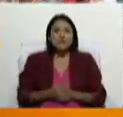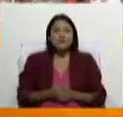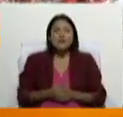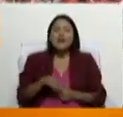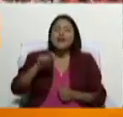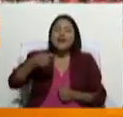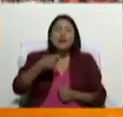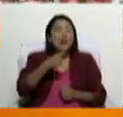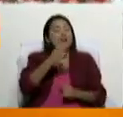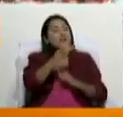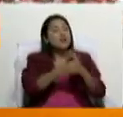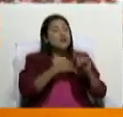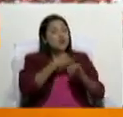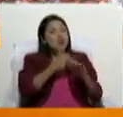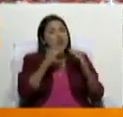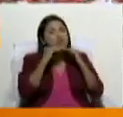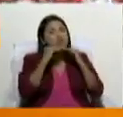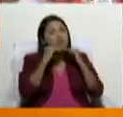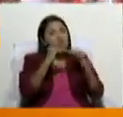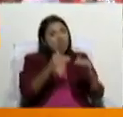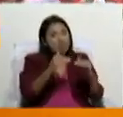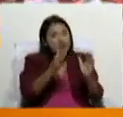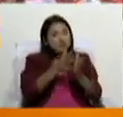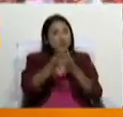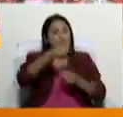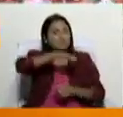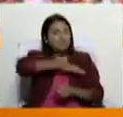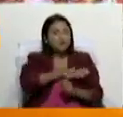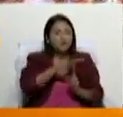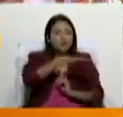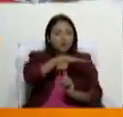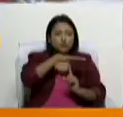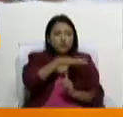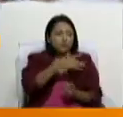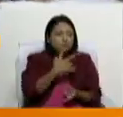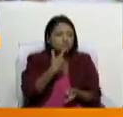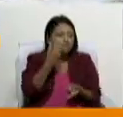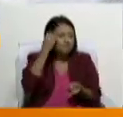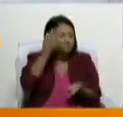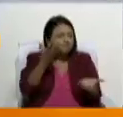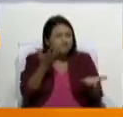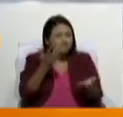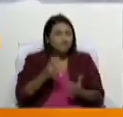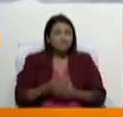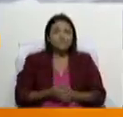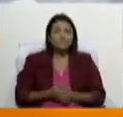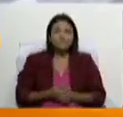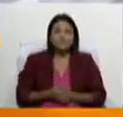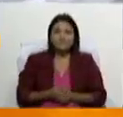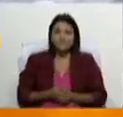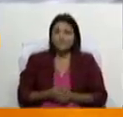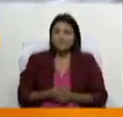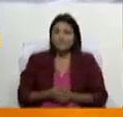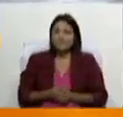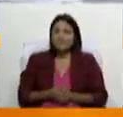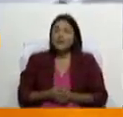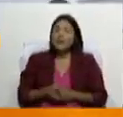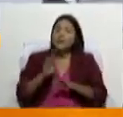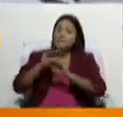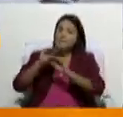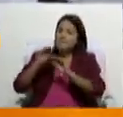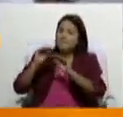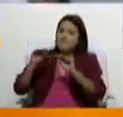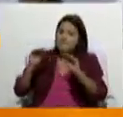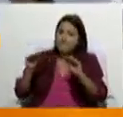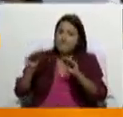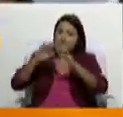nivel mediático acerca de lo que sucede en Palestina. ¿Cómo lo percibes? ¿Cuál es el mensaje que le envías al mundo? Bueno, nosotros le enviamos al mundo